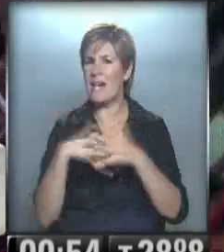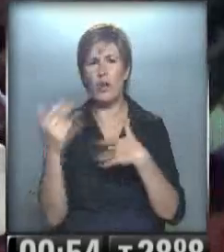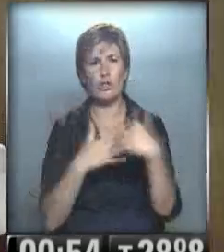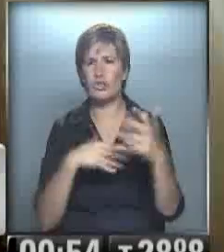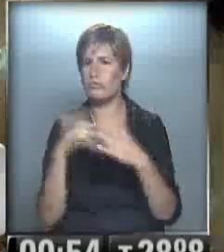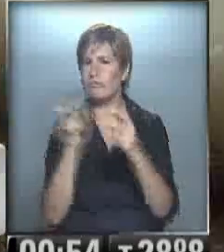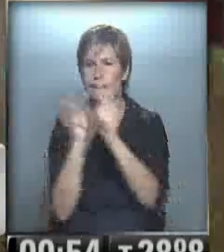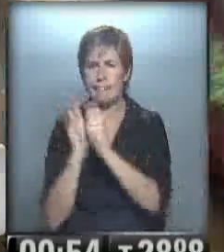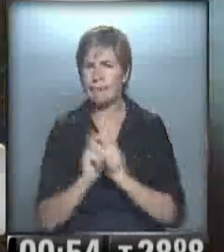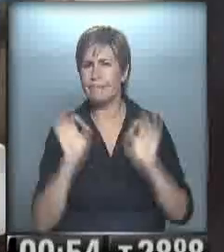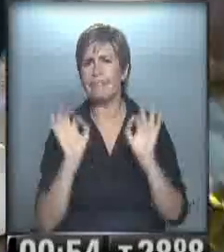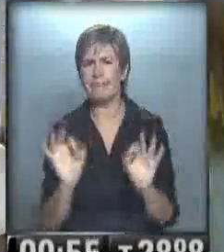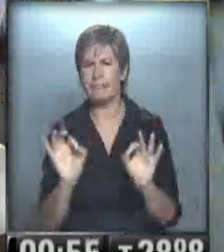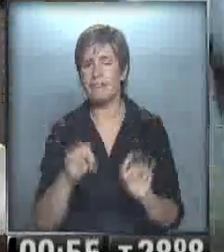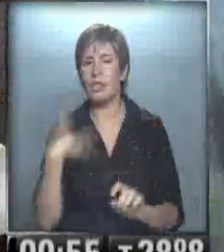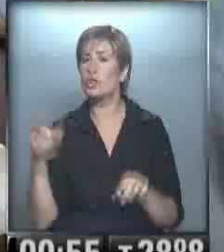ven.